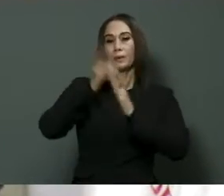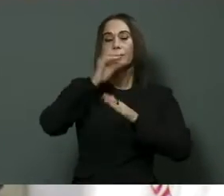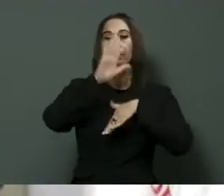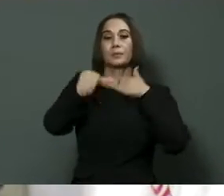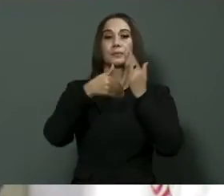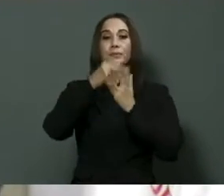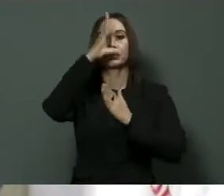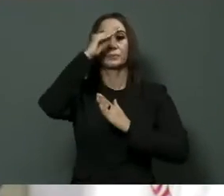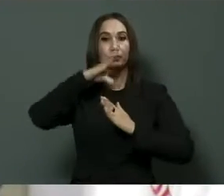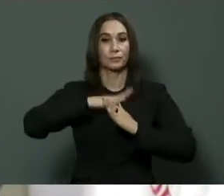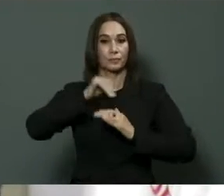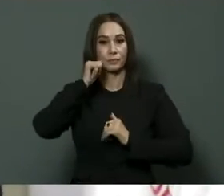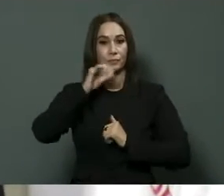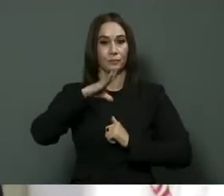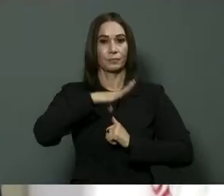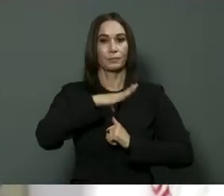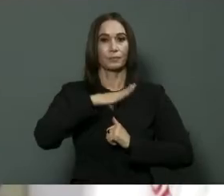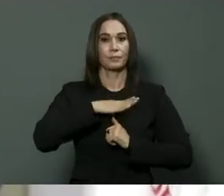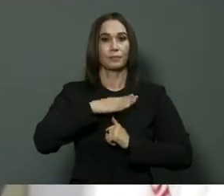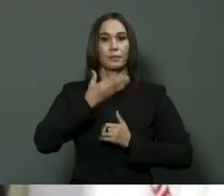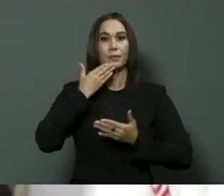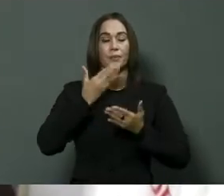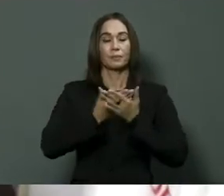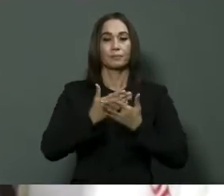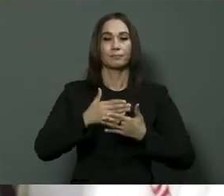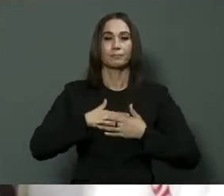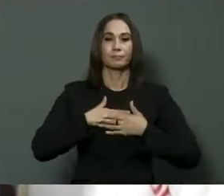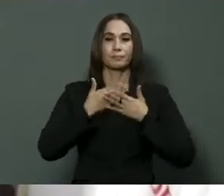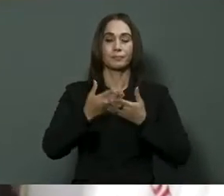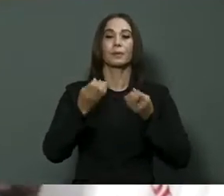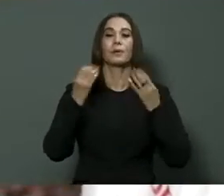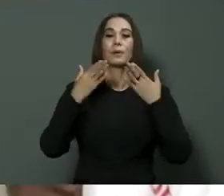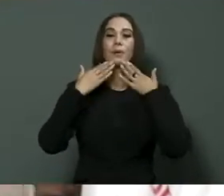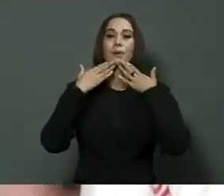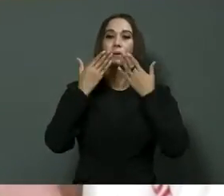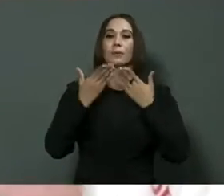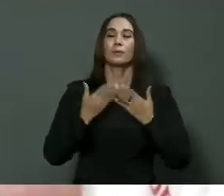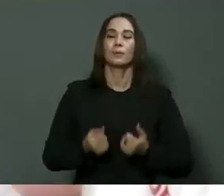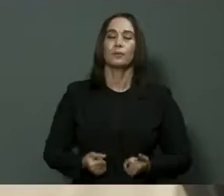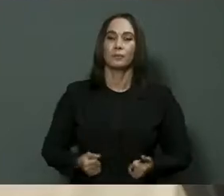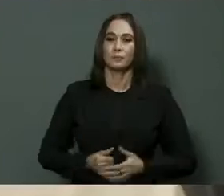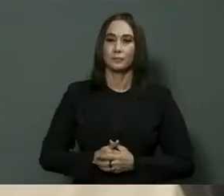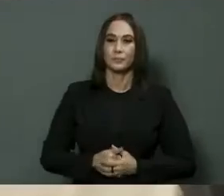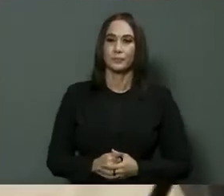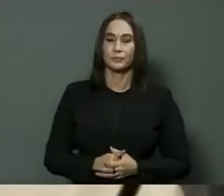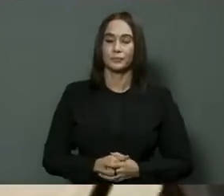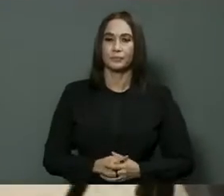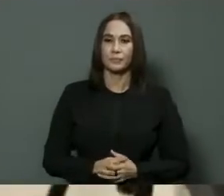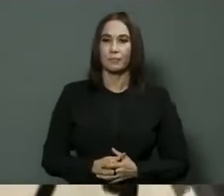los hombres y mujeres de buena voluntad! Muchas gracias.